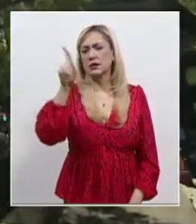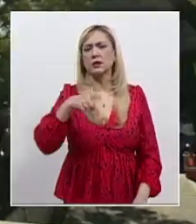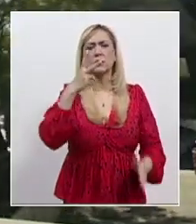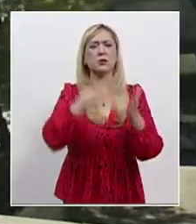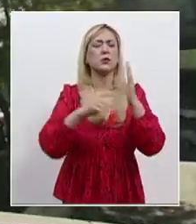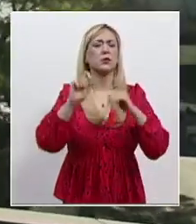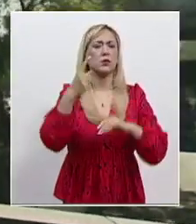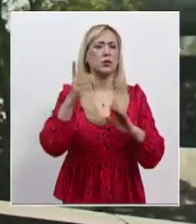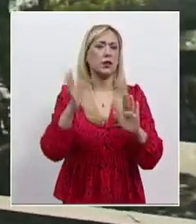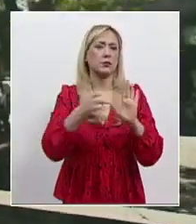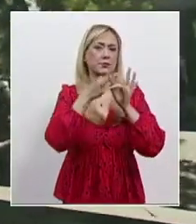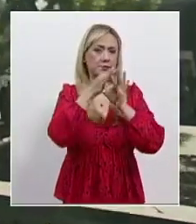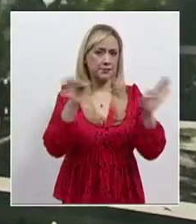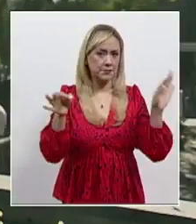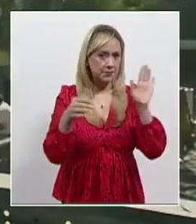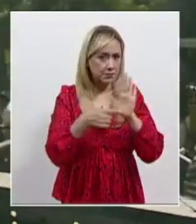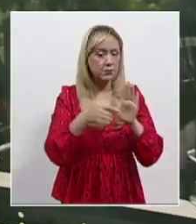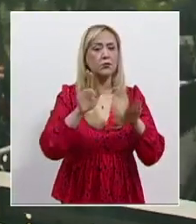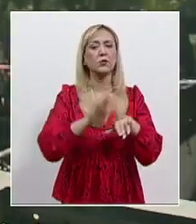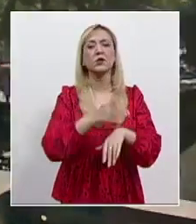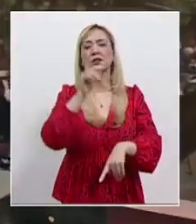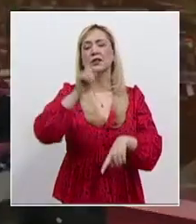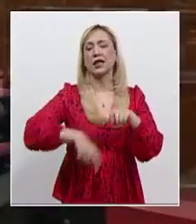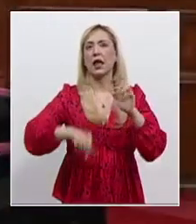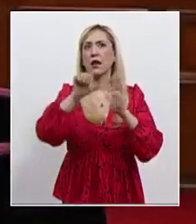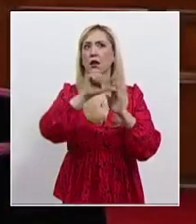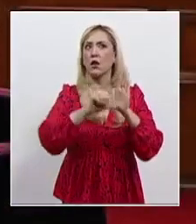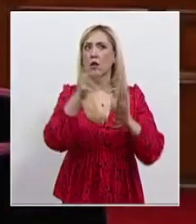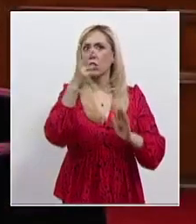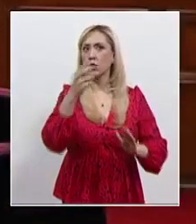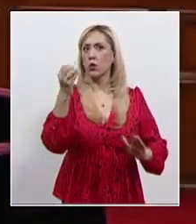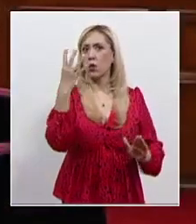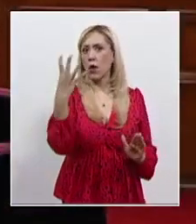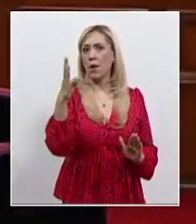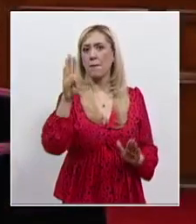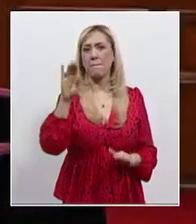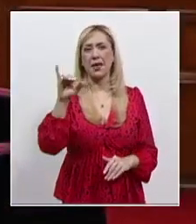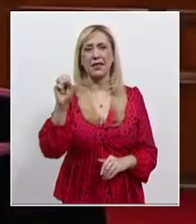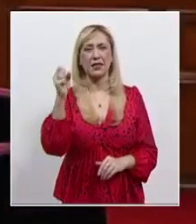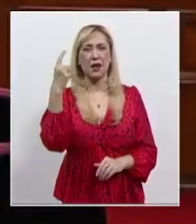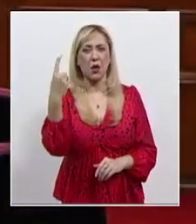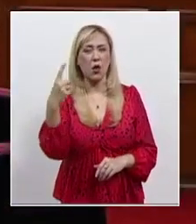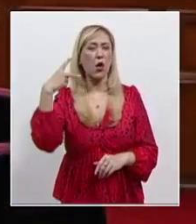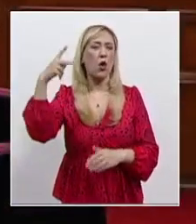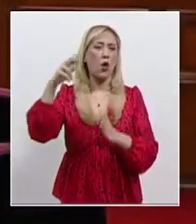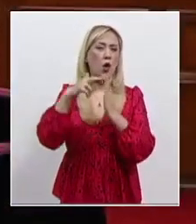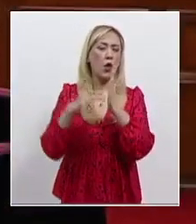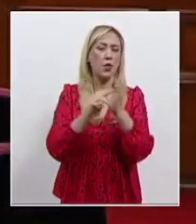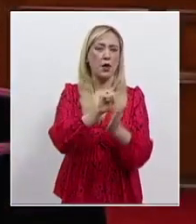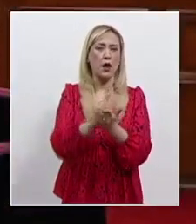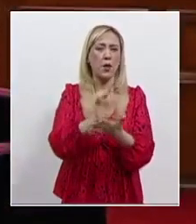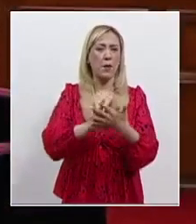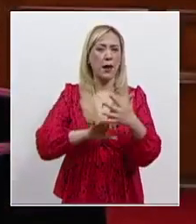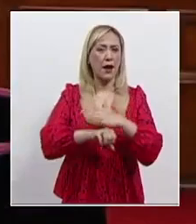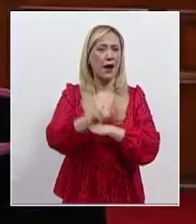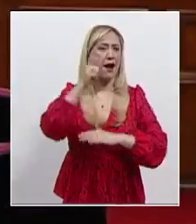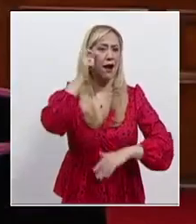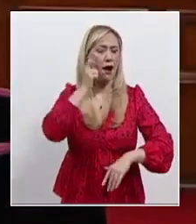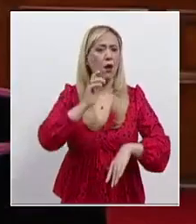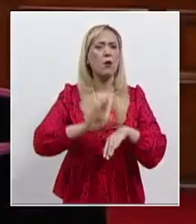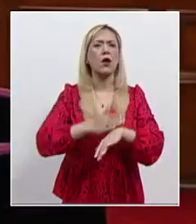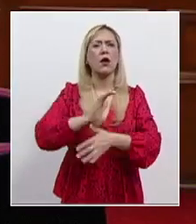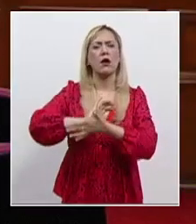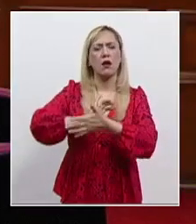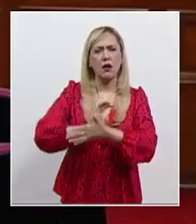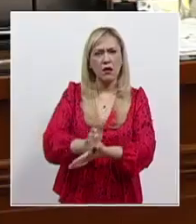147/2021, en la que invalidó el artículo 204 bis 1 del Código Penal del Estado de Guerrero, que sancionaba los casos de discriminación